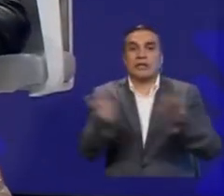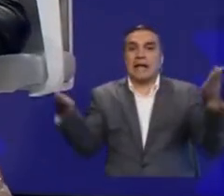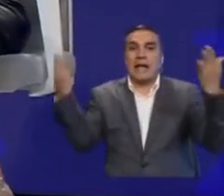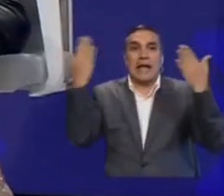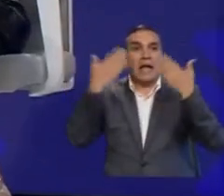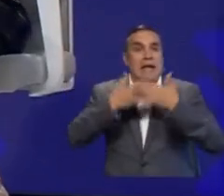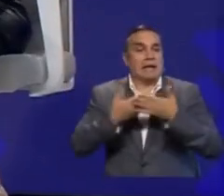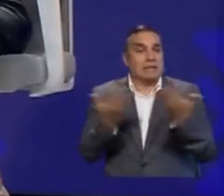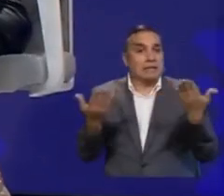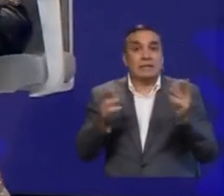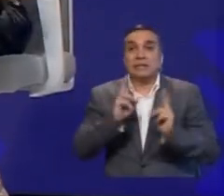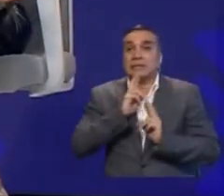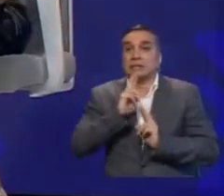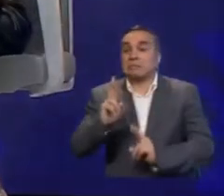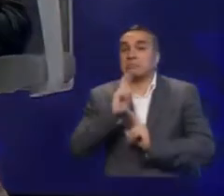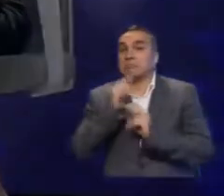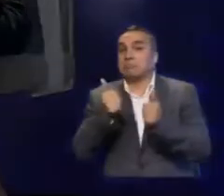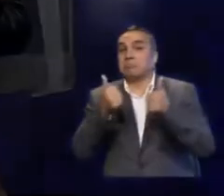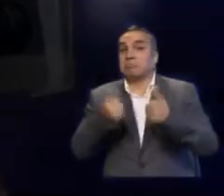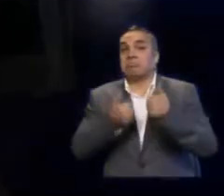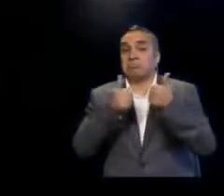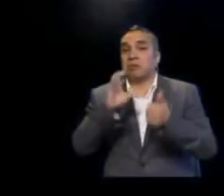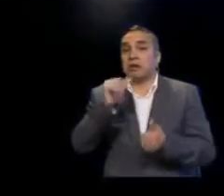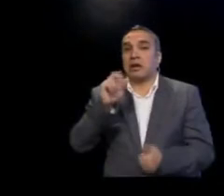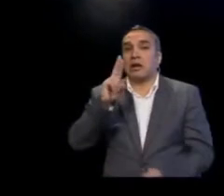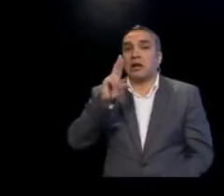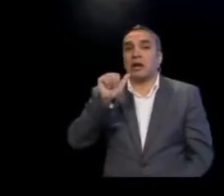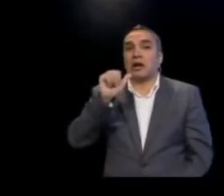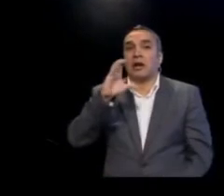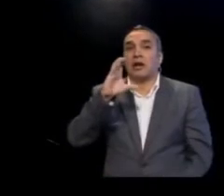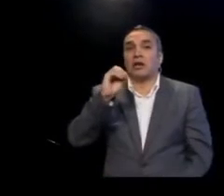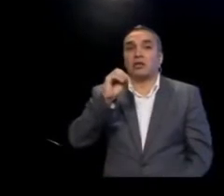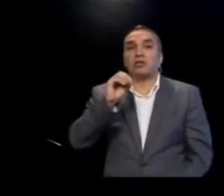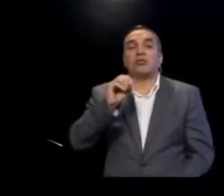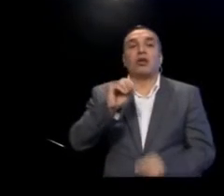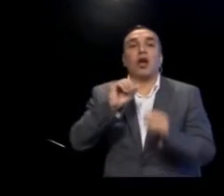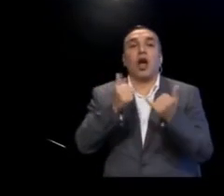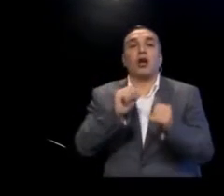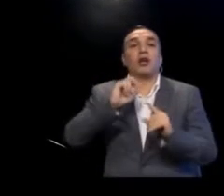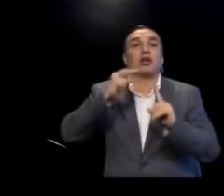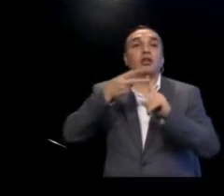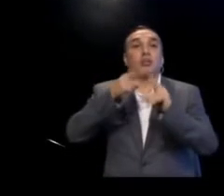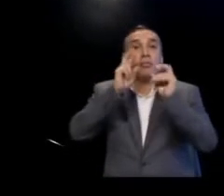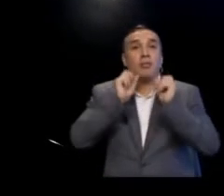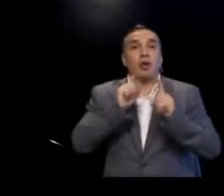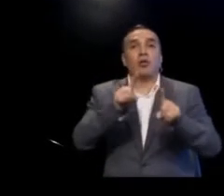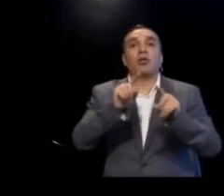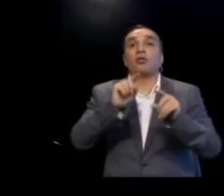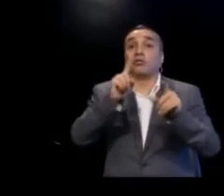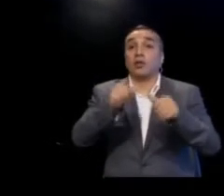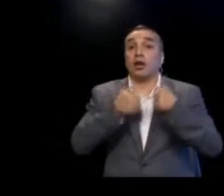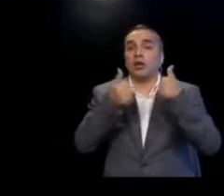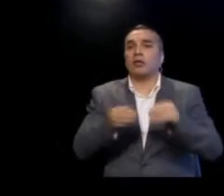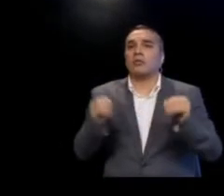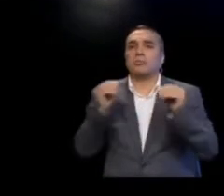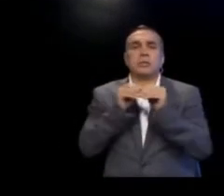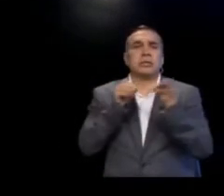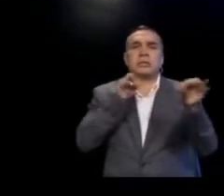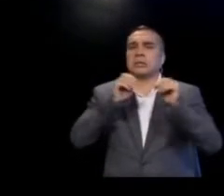concluido con esta respuesta que hemos escuchado del candidato Carrasco a través de una repregunta. Ahora los candidatos van a poder ampliar